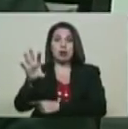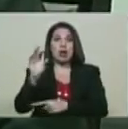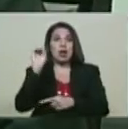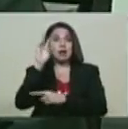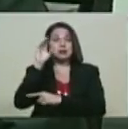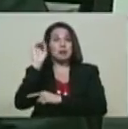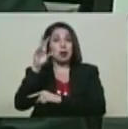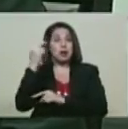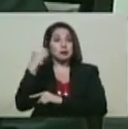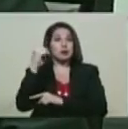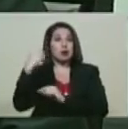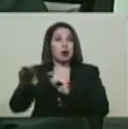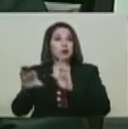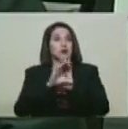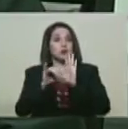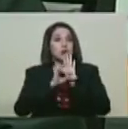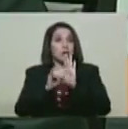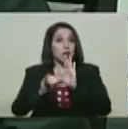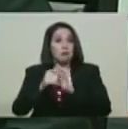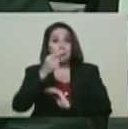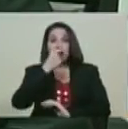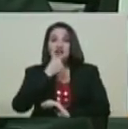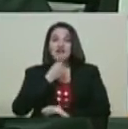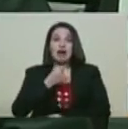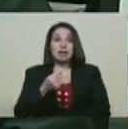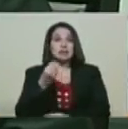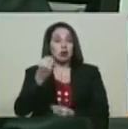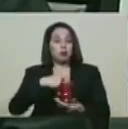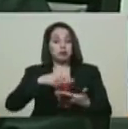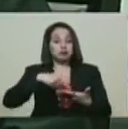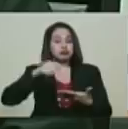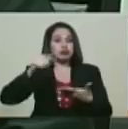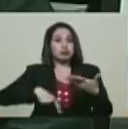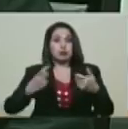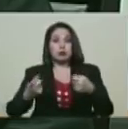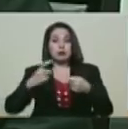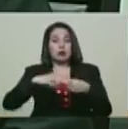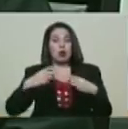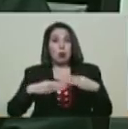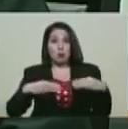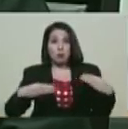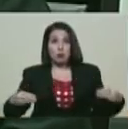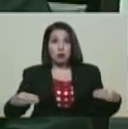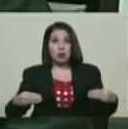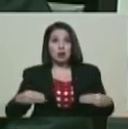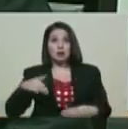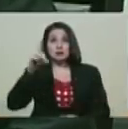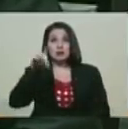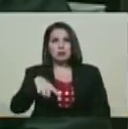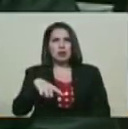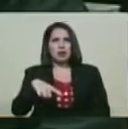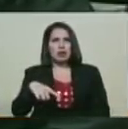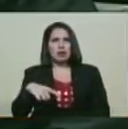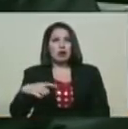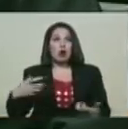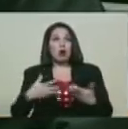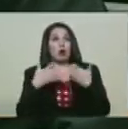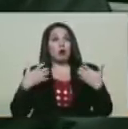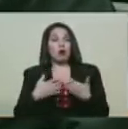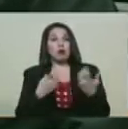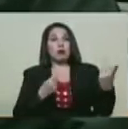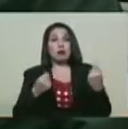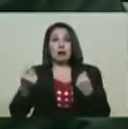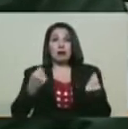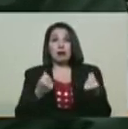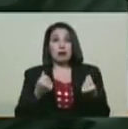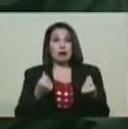Constituyente, además de facilitar todos los procesos de contratación pública, nos va a permitir también combatir la guerra económica,